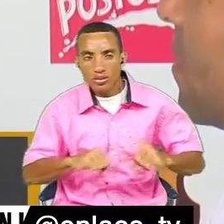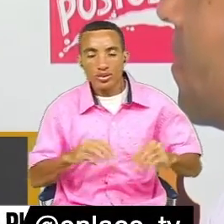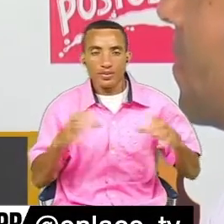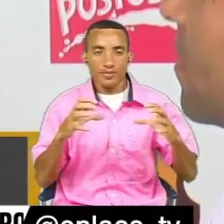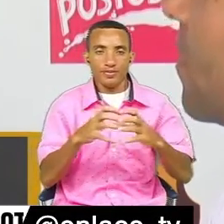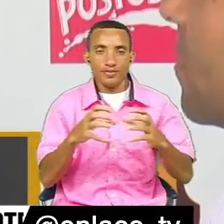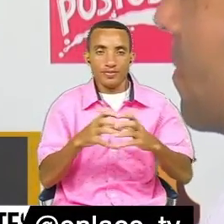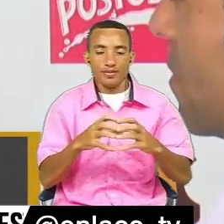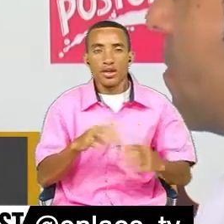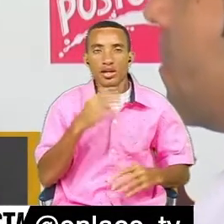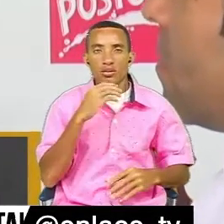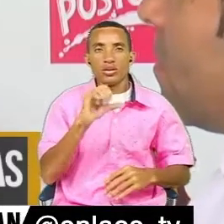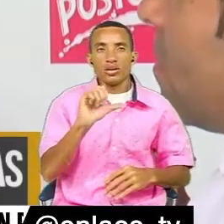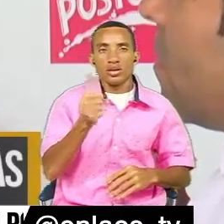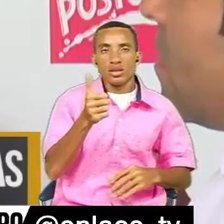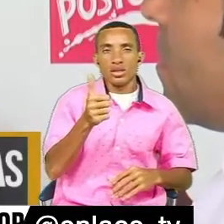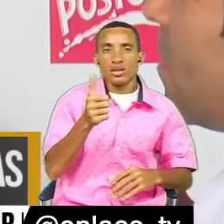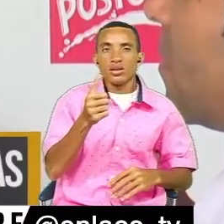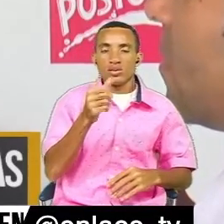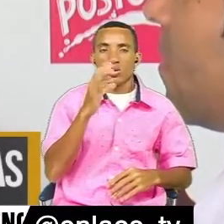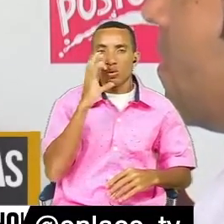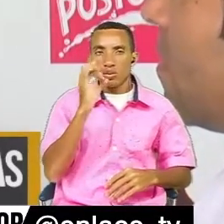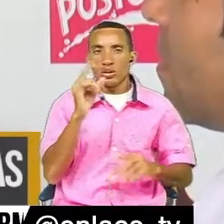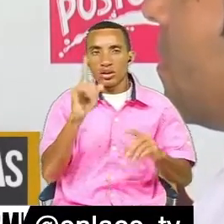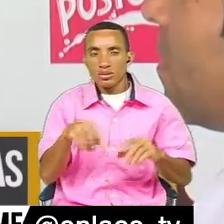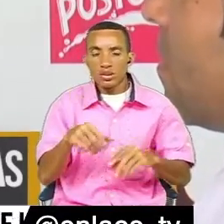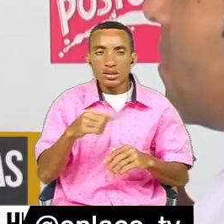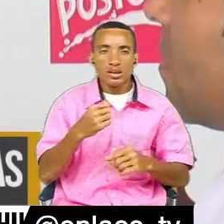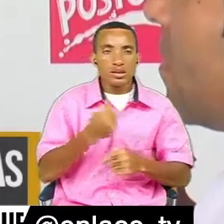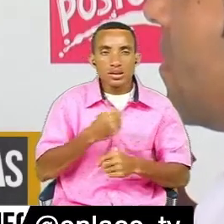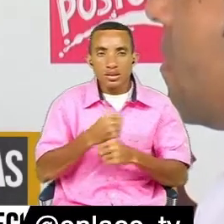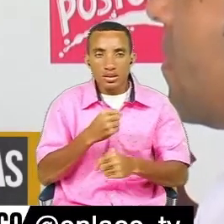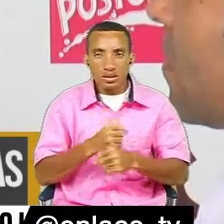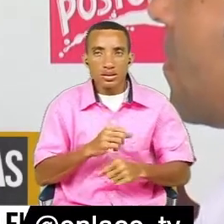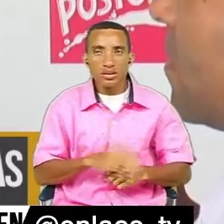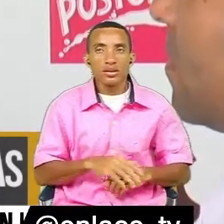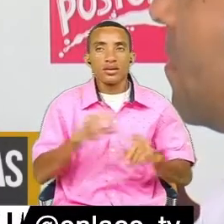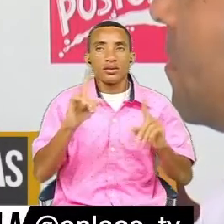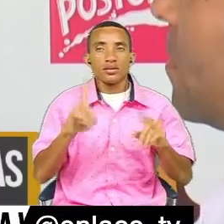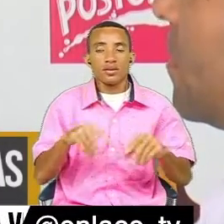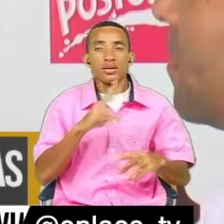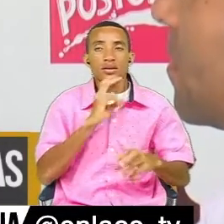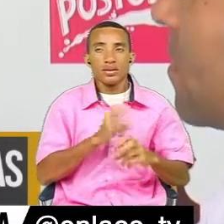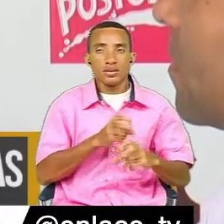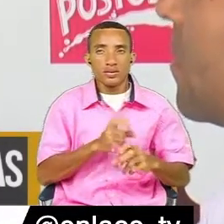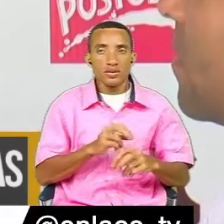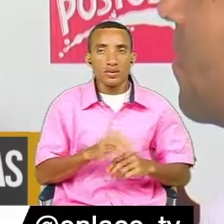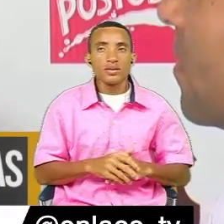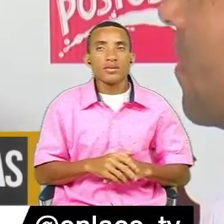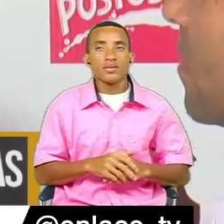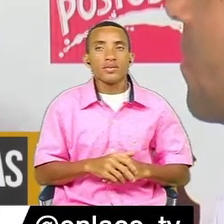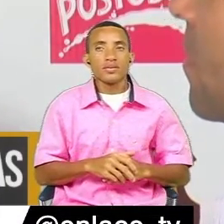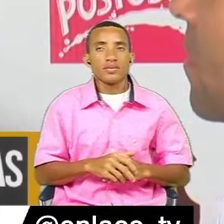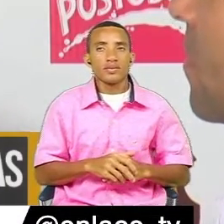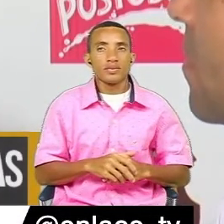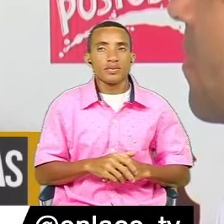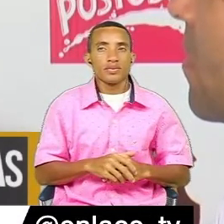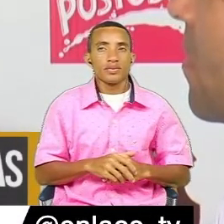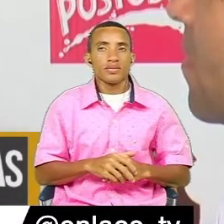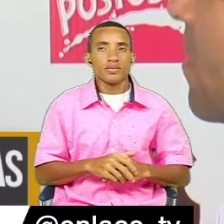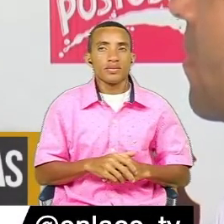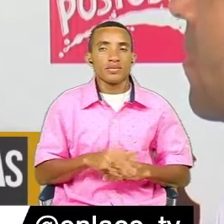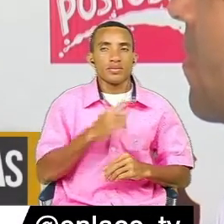con 10 hombres. Hemos trabajado de esa parte porque ahí es donde nos está costando el partido. Y